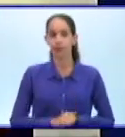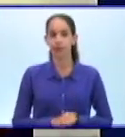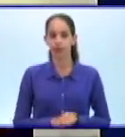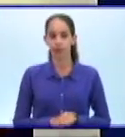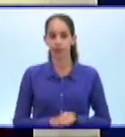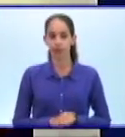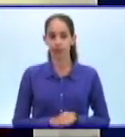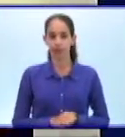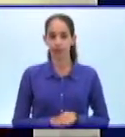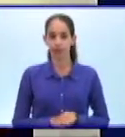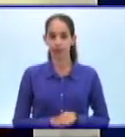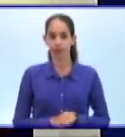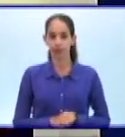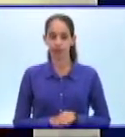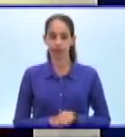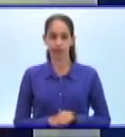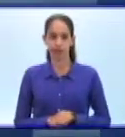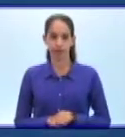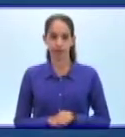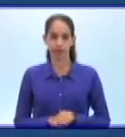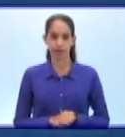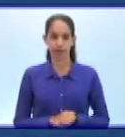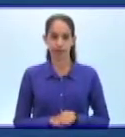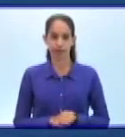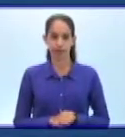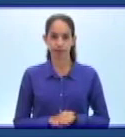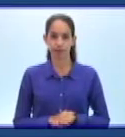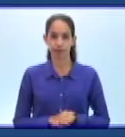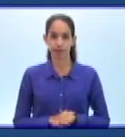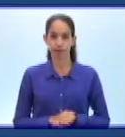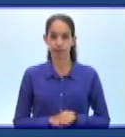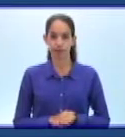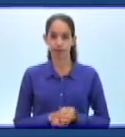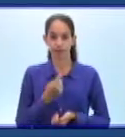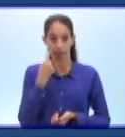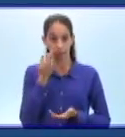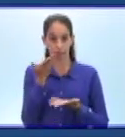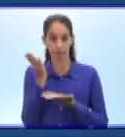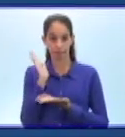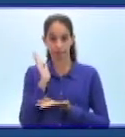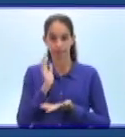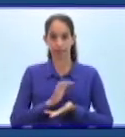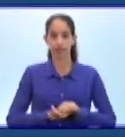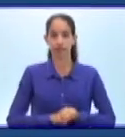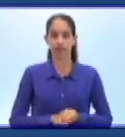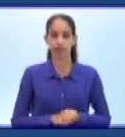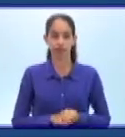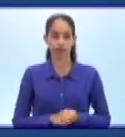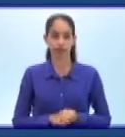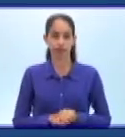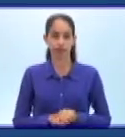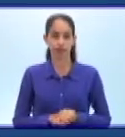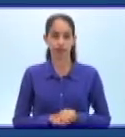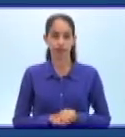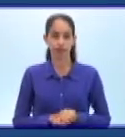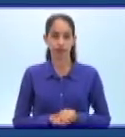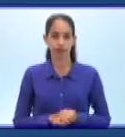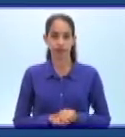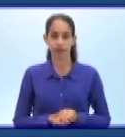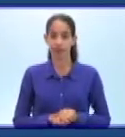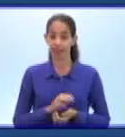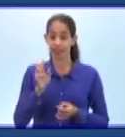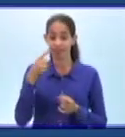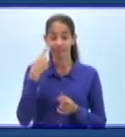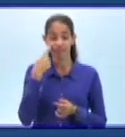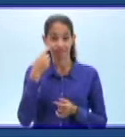se realiza algo. Ha tejido estos abriguitos con mucho amor. ¿Esto no se les